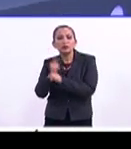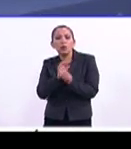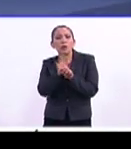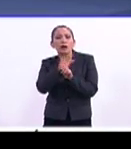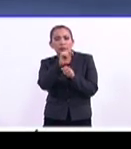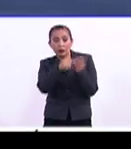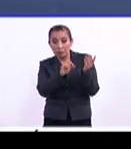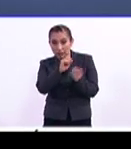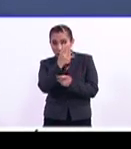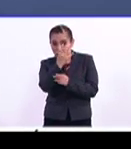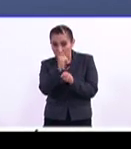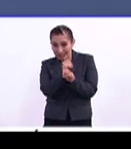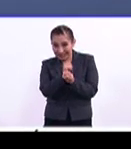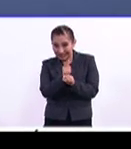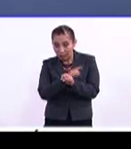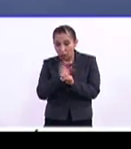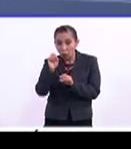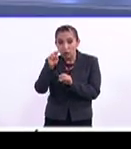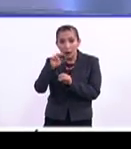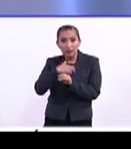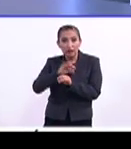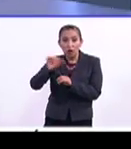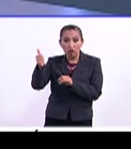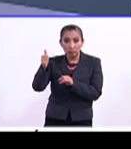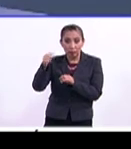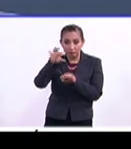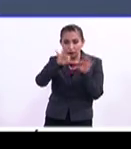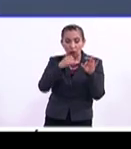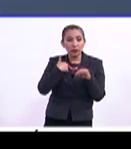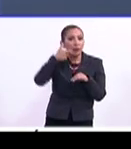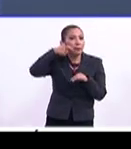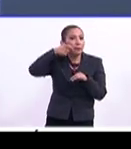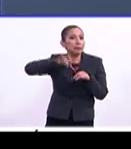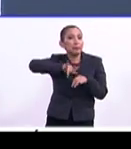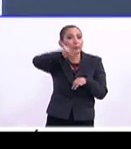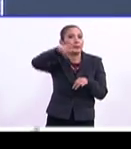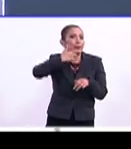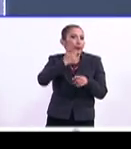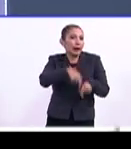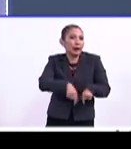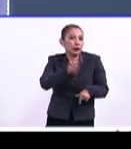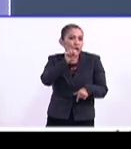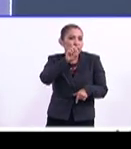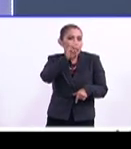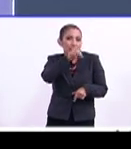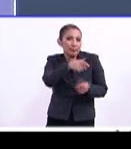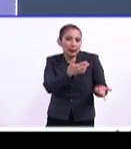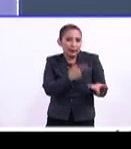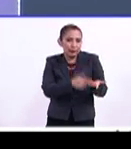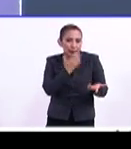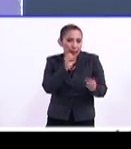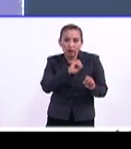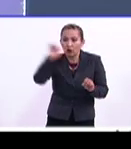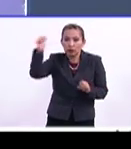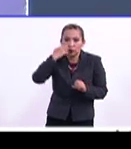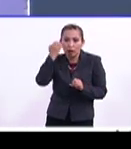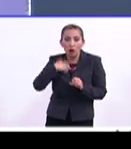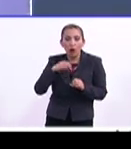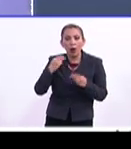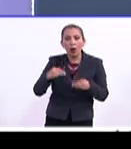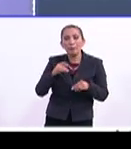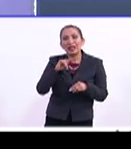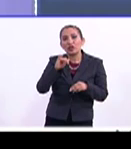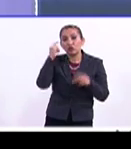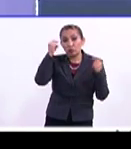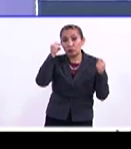pesar de estas 124 carreras que mencionaba, la UNAM no tiene todas las carreras. Si yo quiero ser piloto, por ejemplo, aviador, pues no lo tenemos nosotros ahí. Es mercadotecnia,